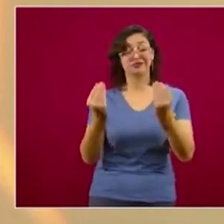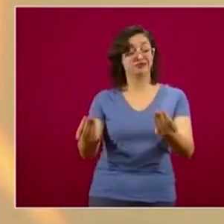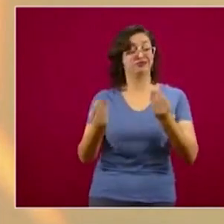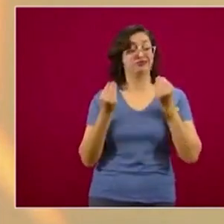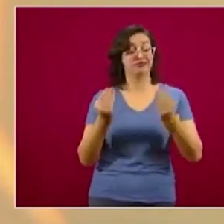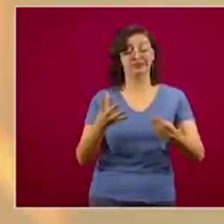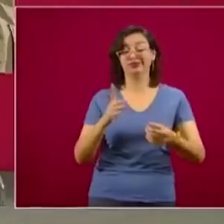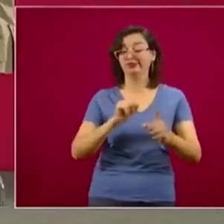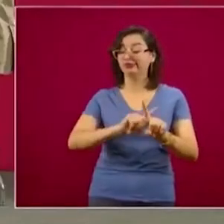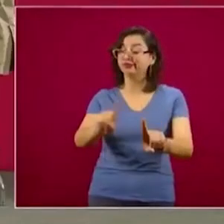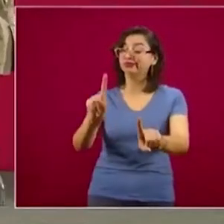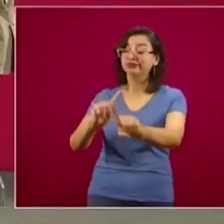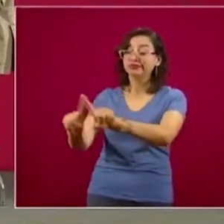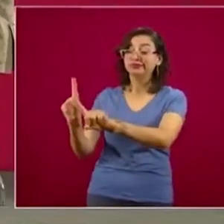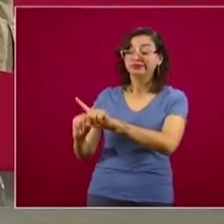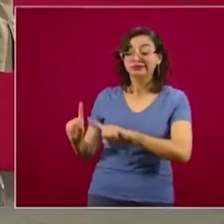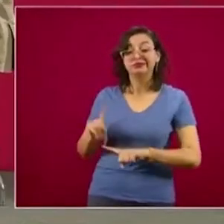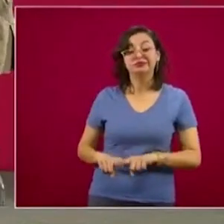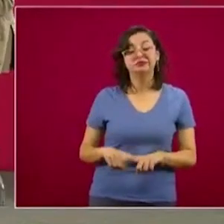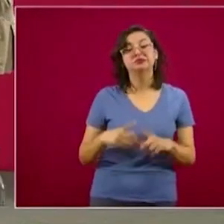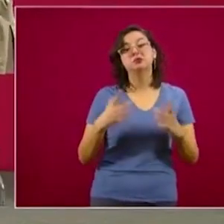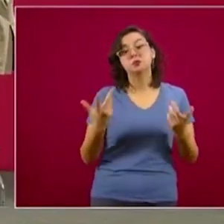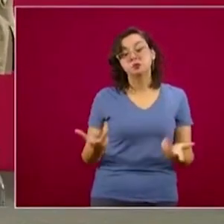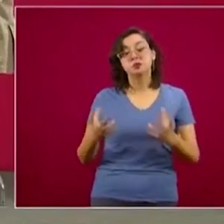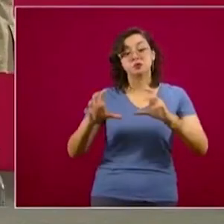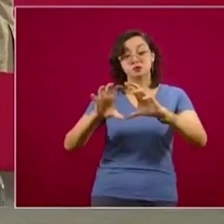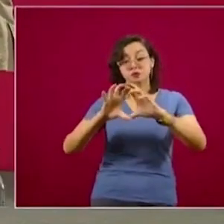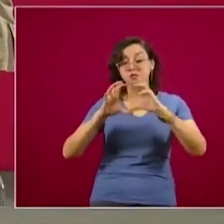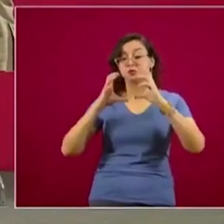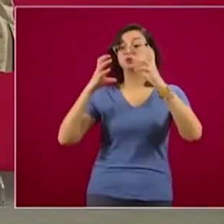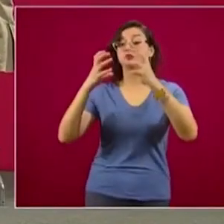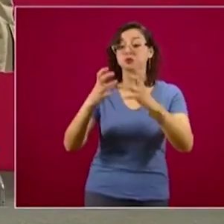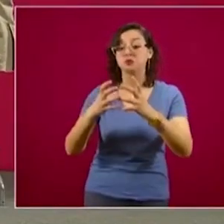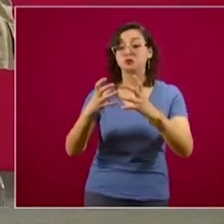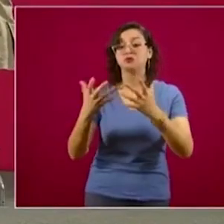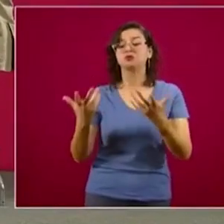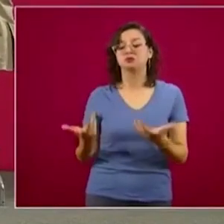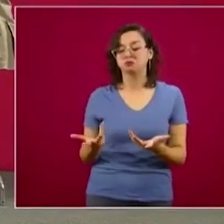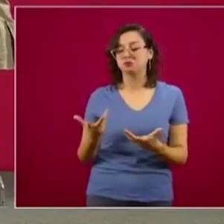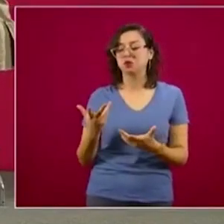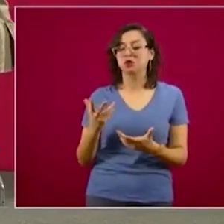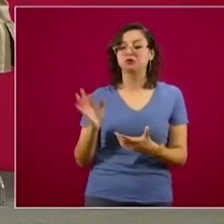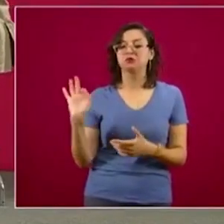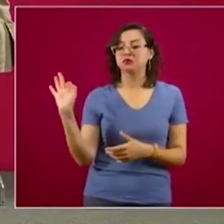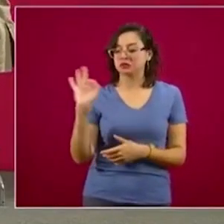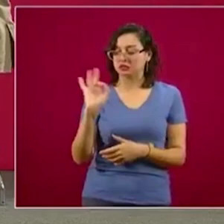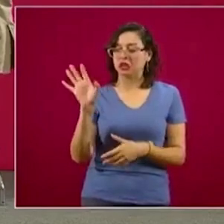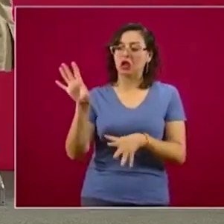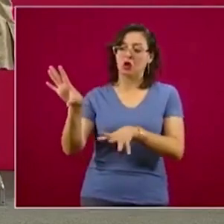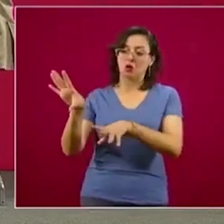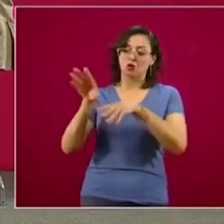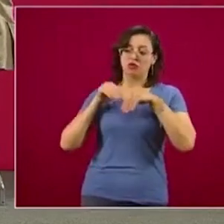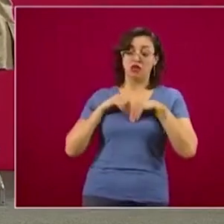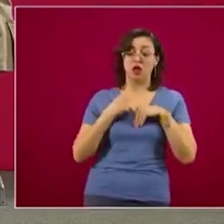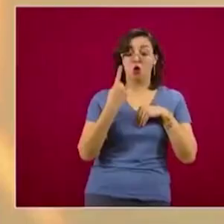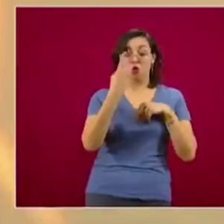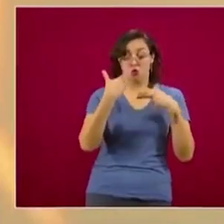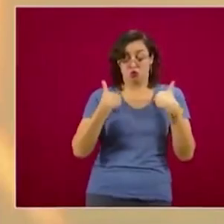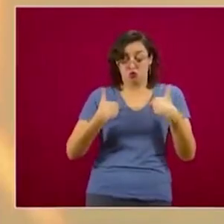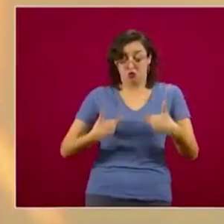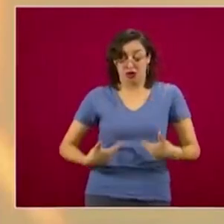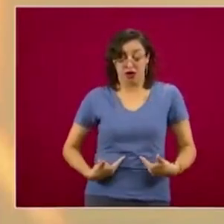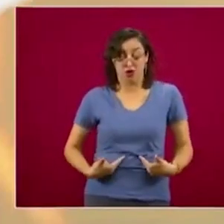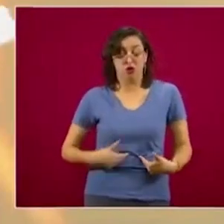estos virus, en algún momento del en algún lugar del planeta, pueden llevar a que contagie a un primer ser humano, y si el virus